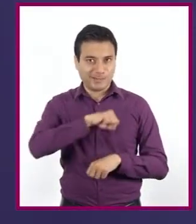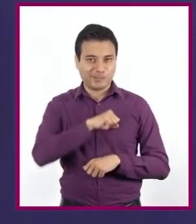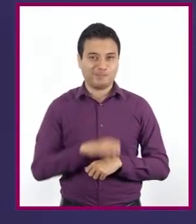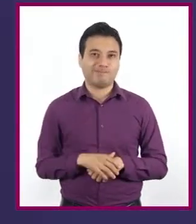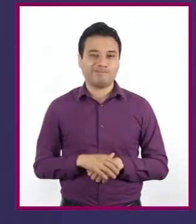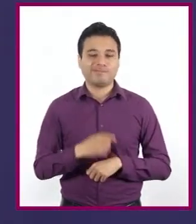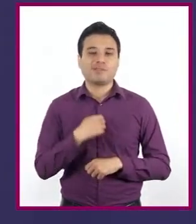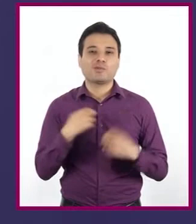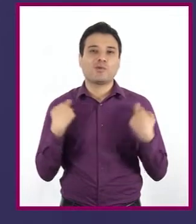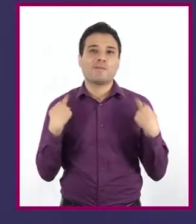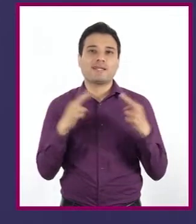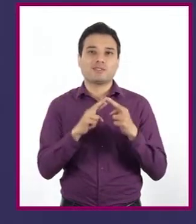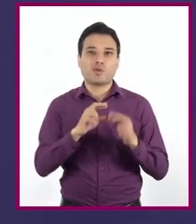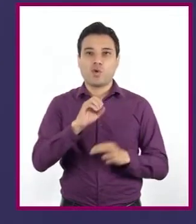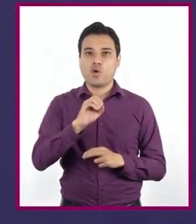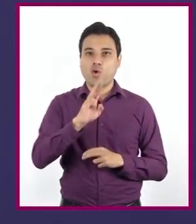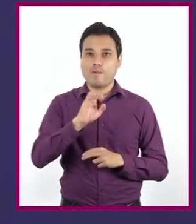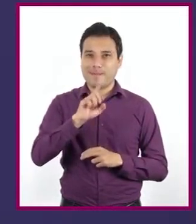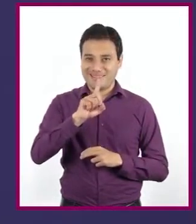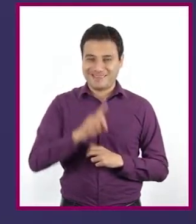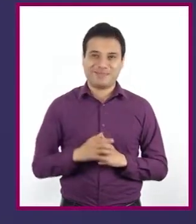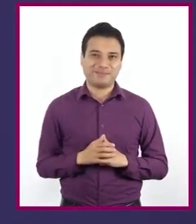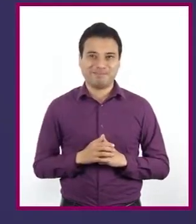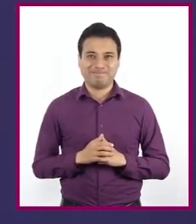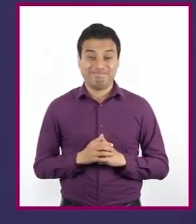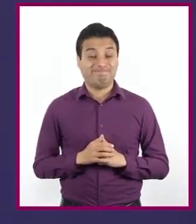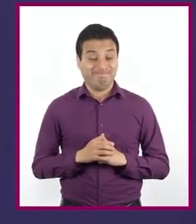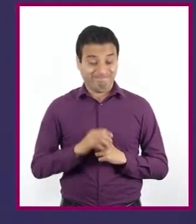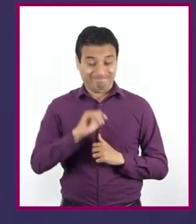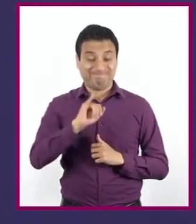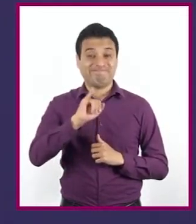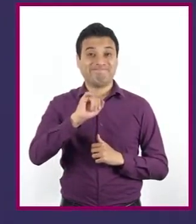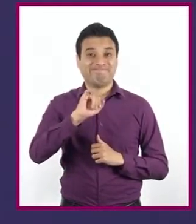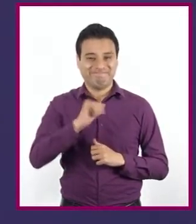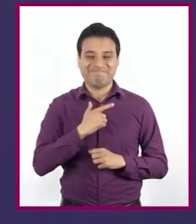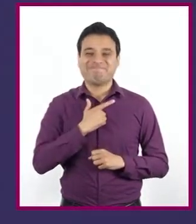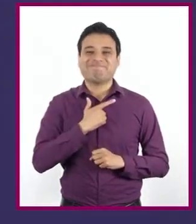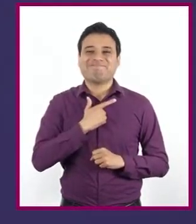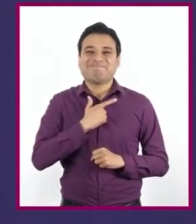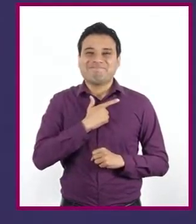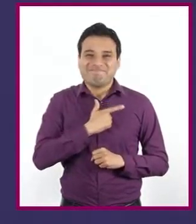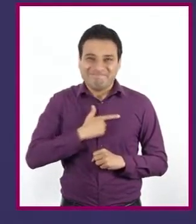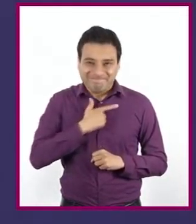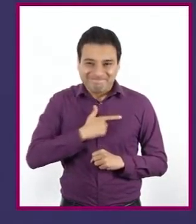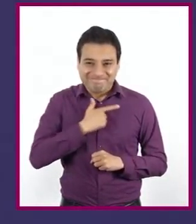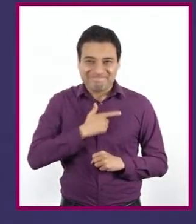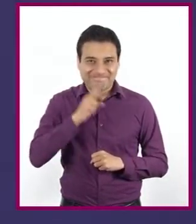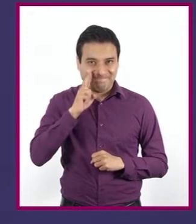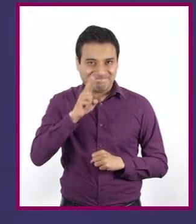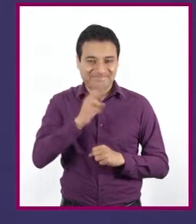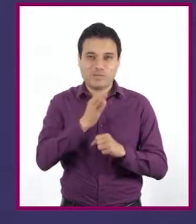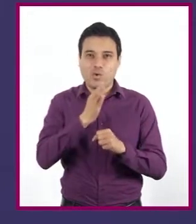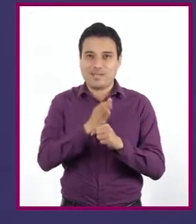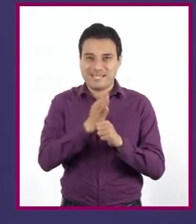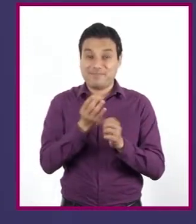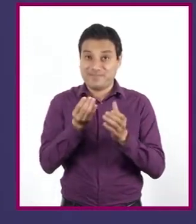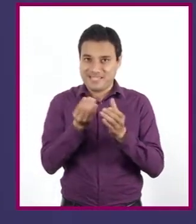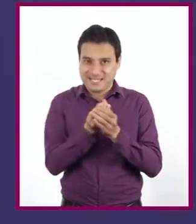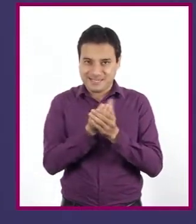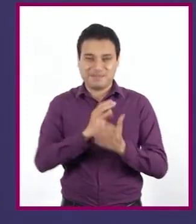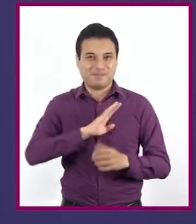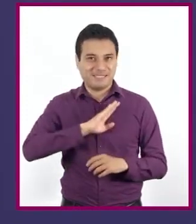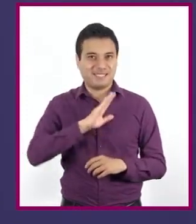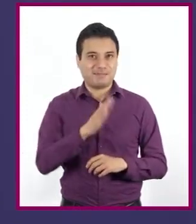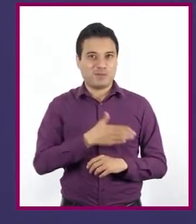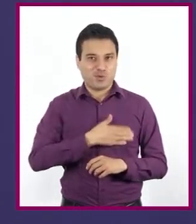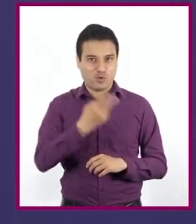Soy el profesor Obed Santos Huerta y efectivamente es un gusto encontrarnos por aquí en una sesión más de Lengua